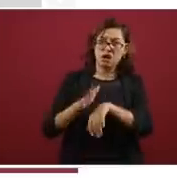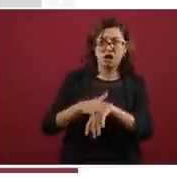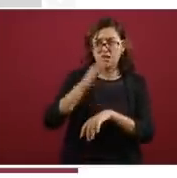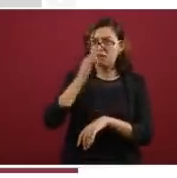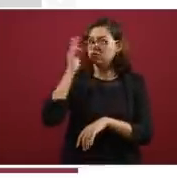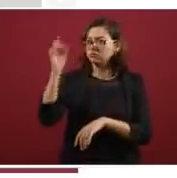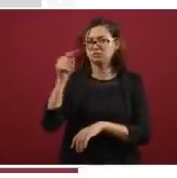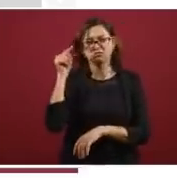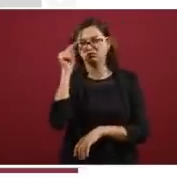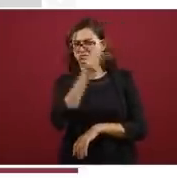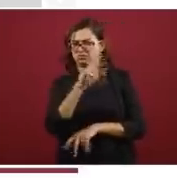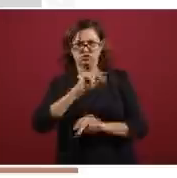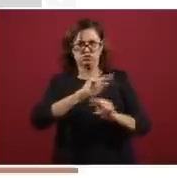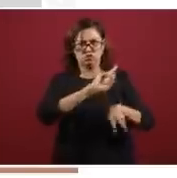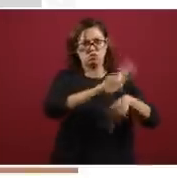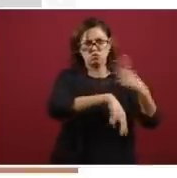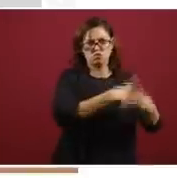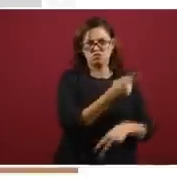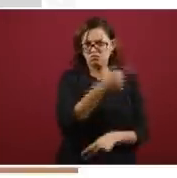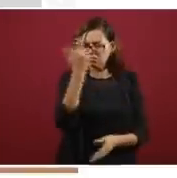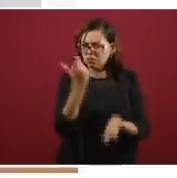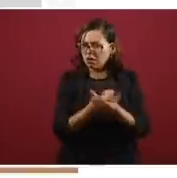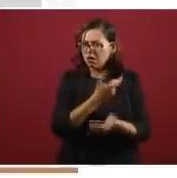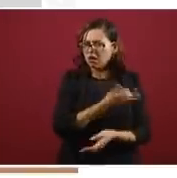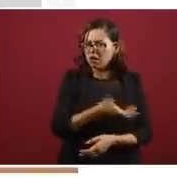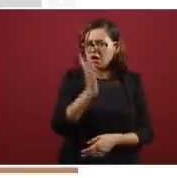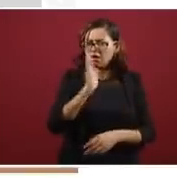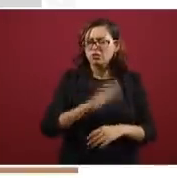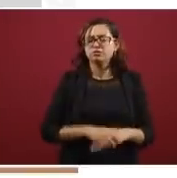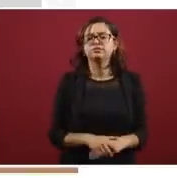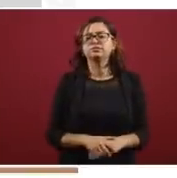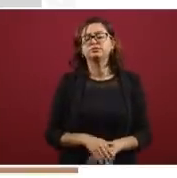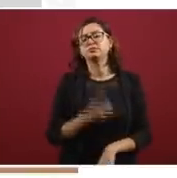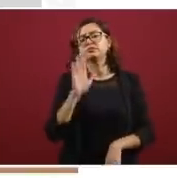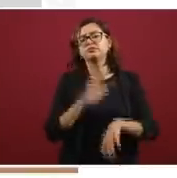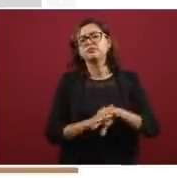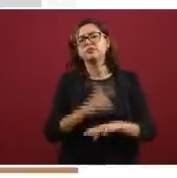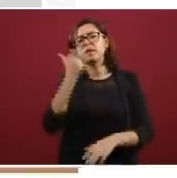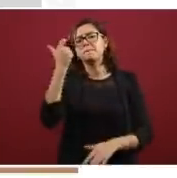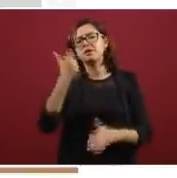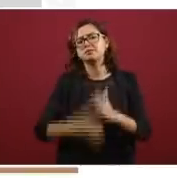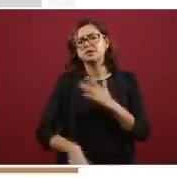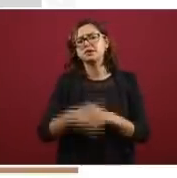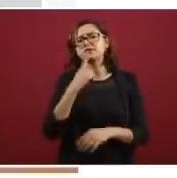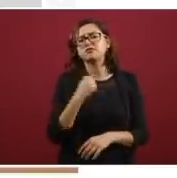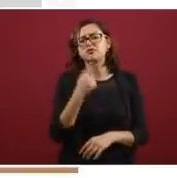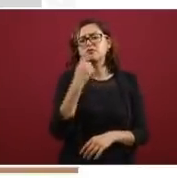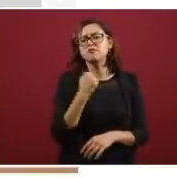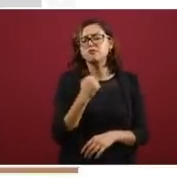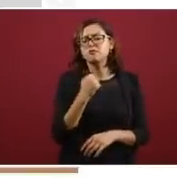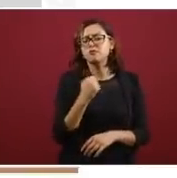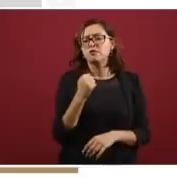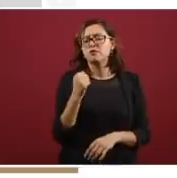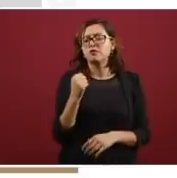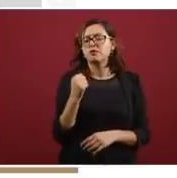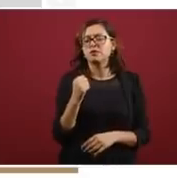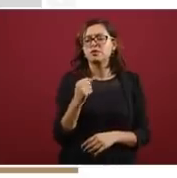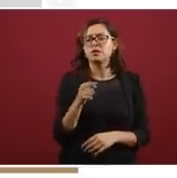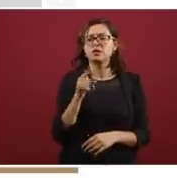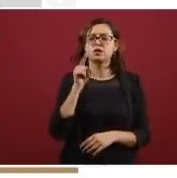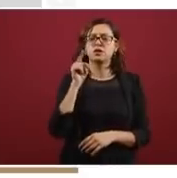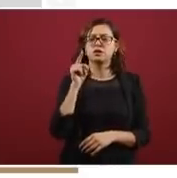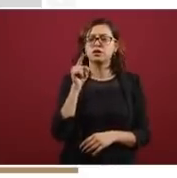no darse la vuelta. El precio más bajo en la premium, con el margen más bajo, lo tenemos